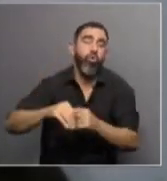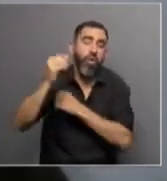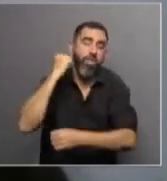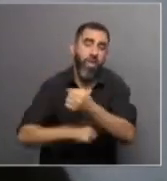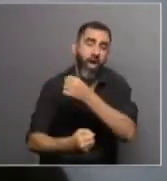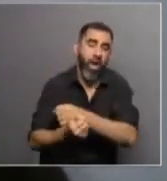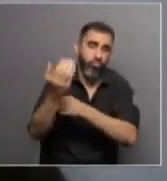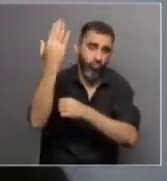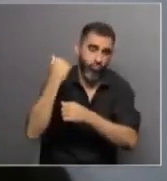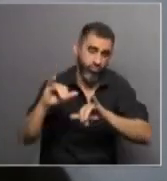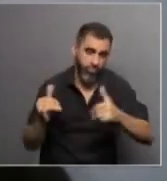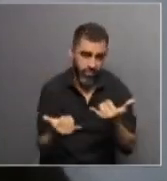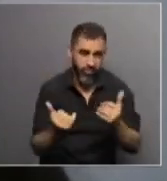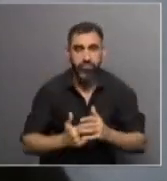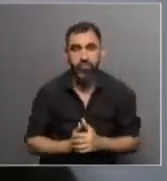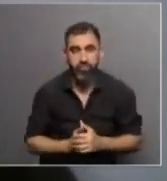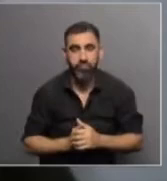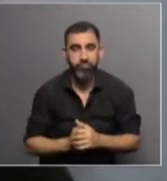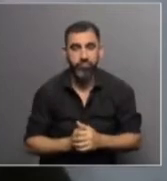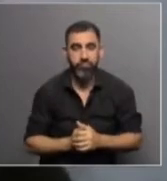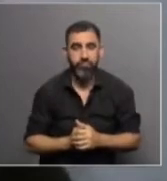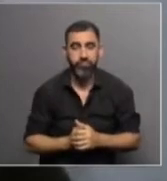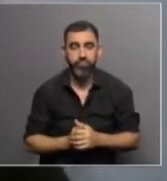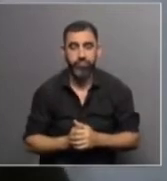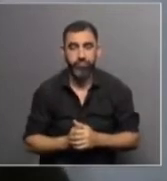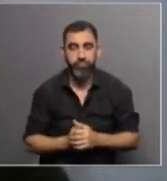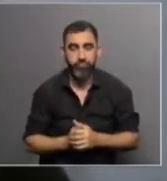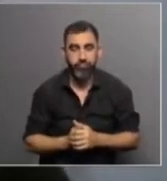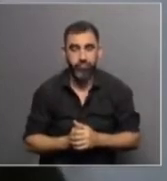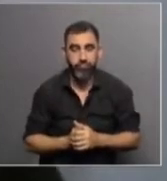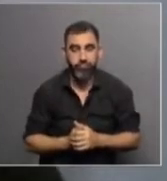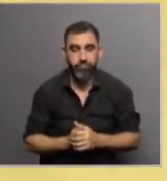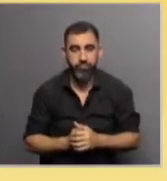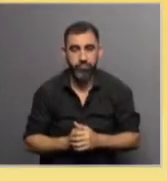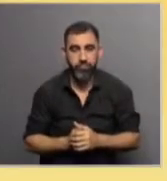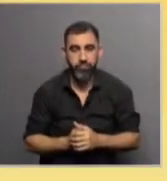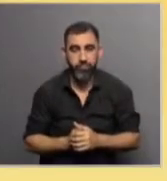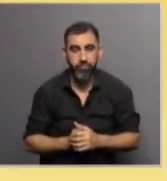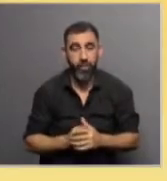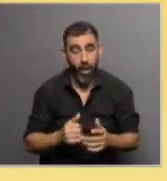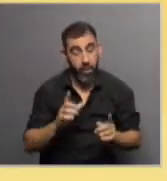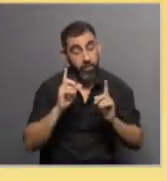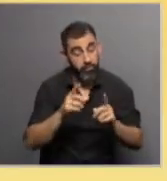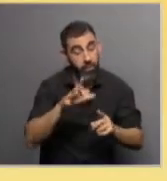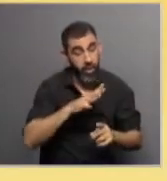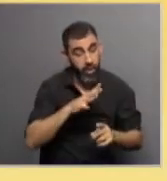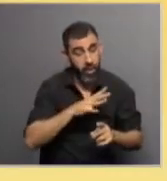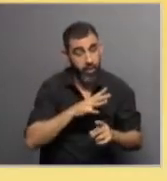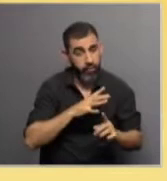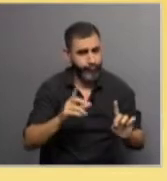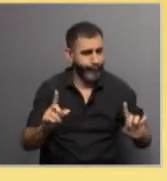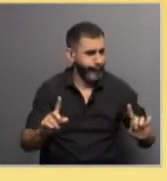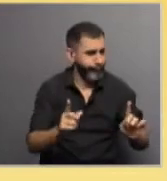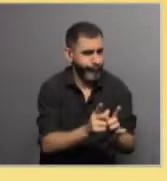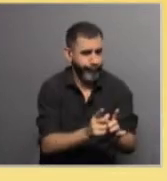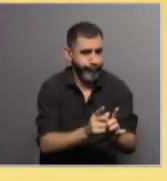como mencionaba Rosana. Claro, ahí está bueno este dato, Lucía. Hay un salto importante. Acá estamos acortando